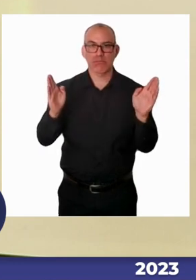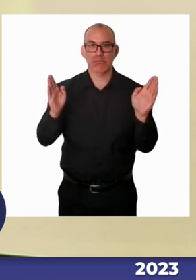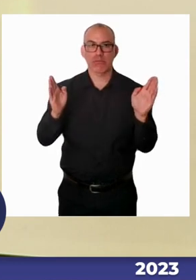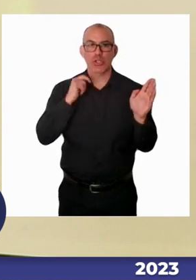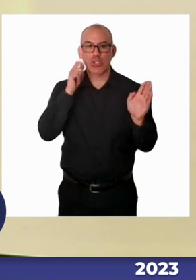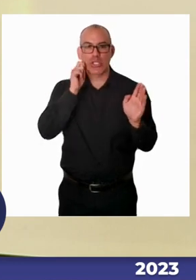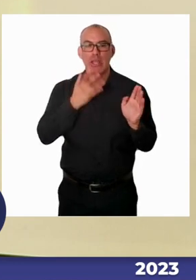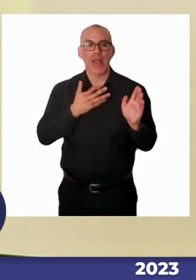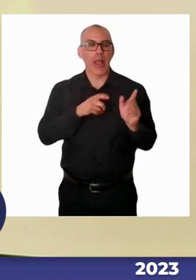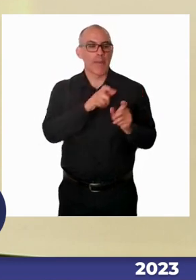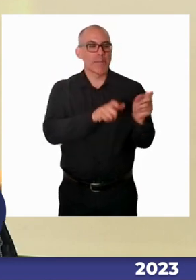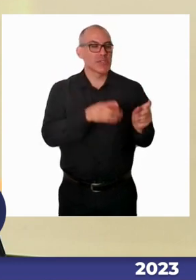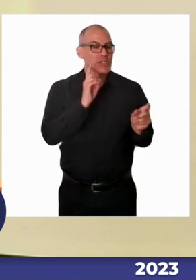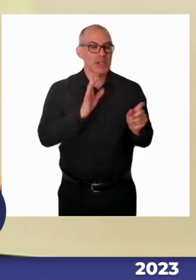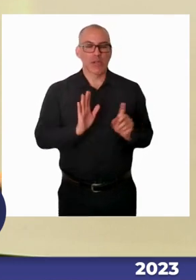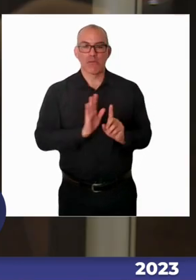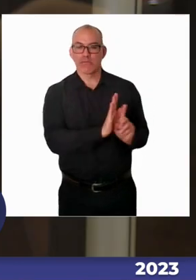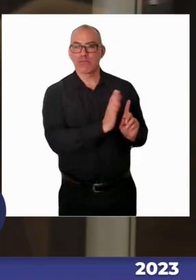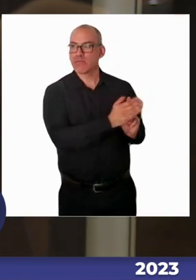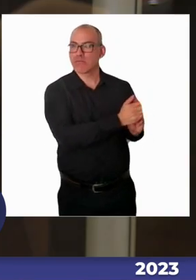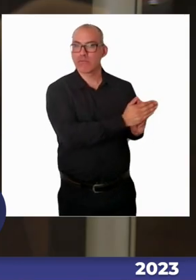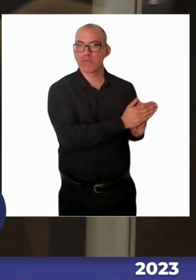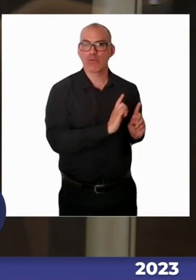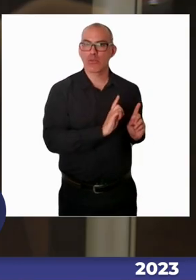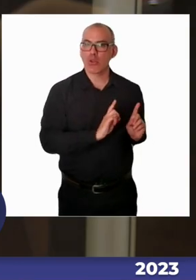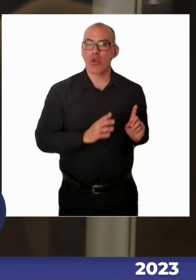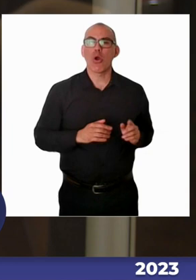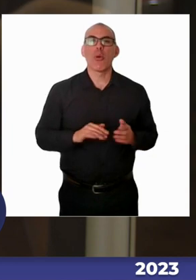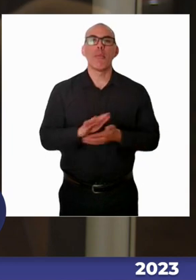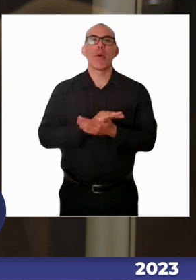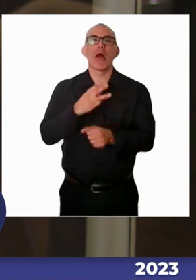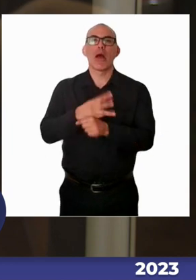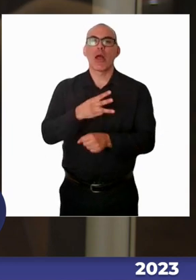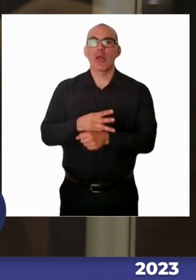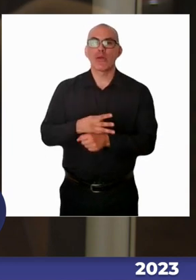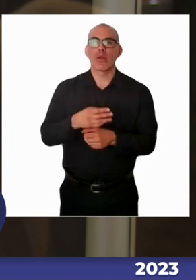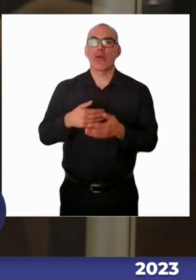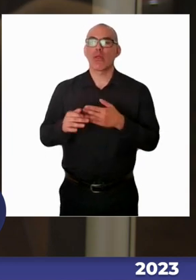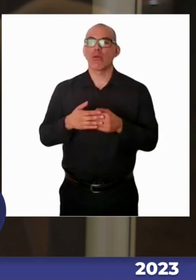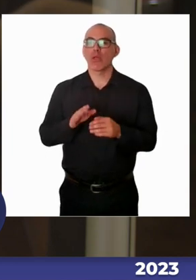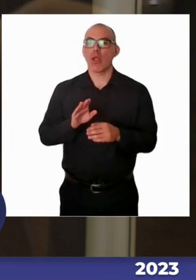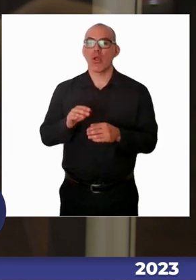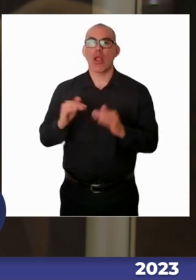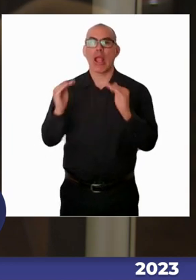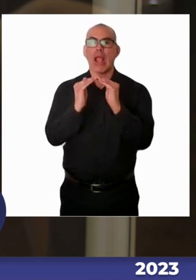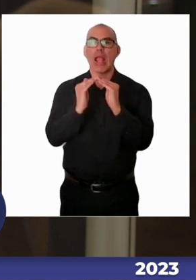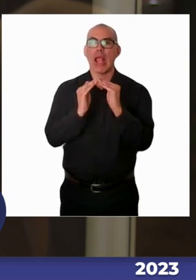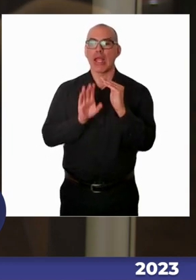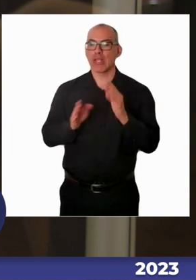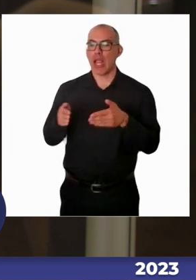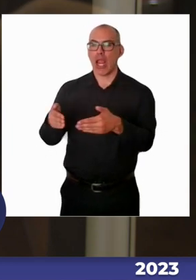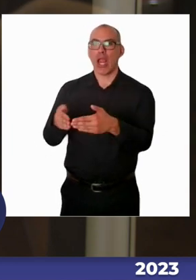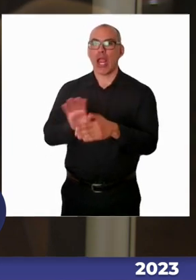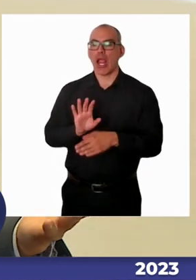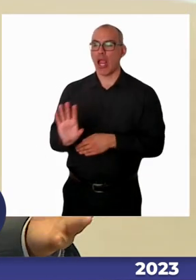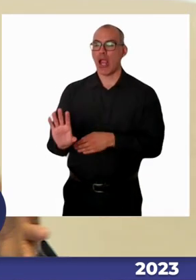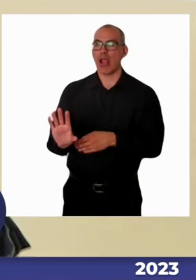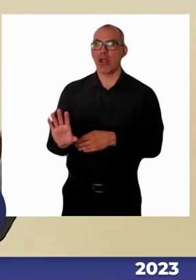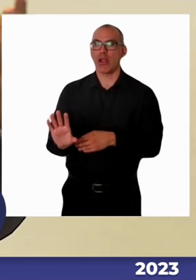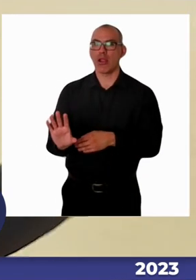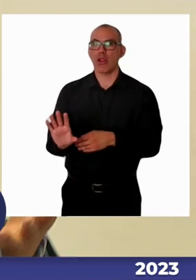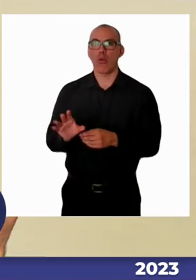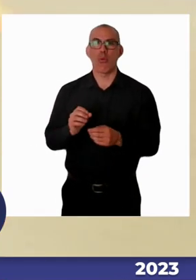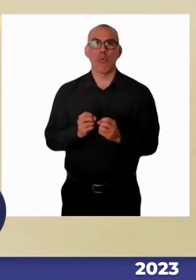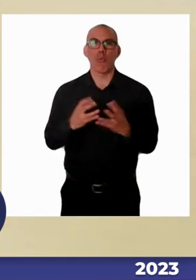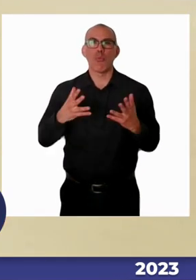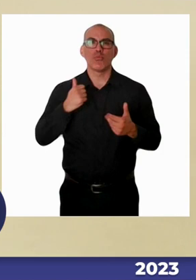margen del tema. Y eso es fruto de una sociedad, no sé, que no lo hemos logrado resolver. Y estas campañas ocasionales que